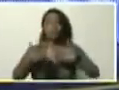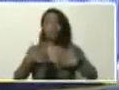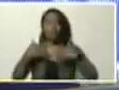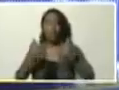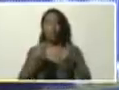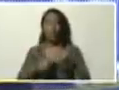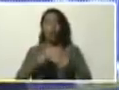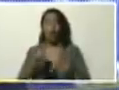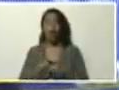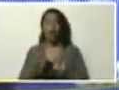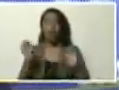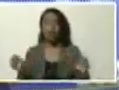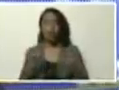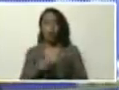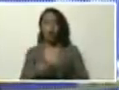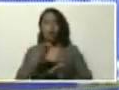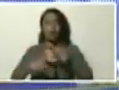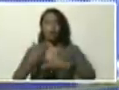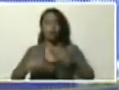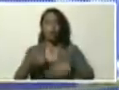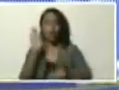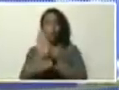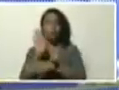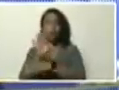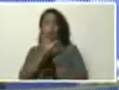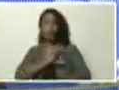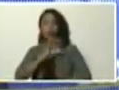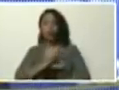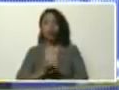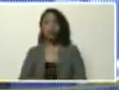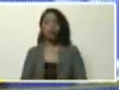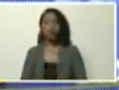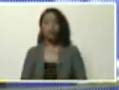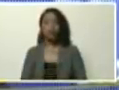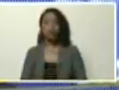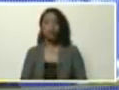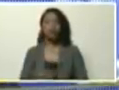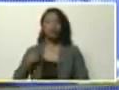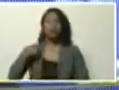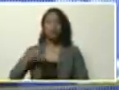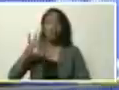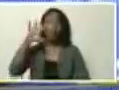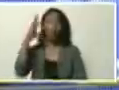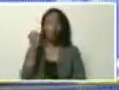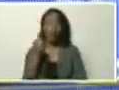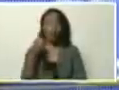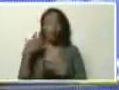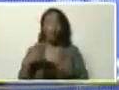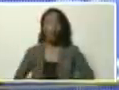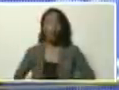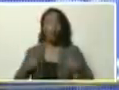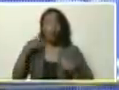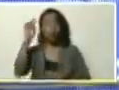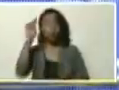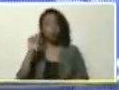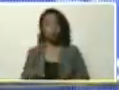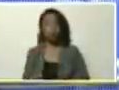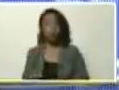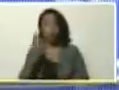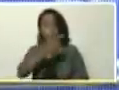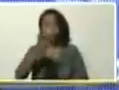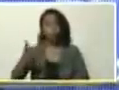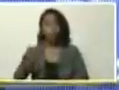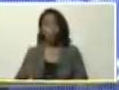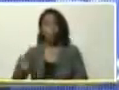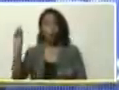de educación y en el servicio de protección social. Y tenemos que lograr que la vida cotidiana de la gente